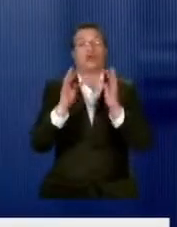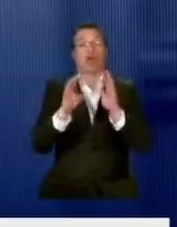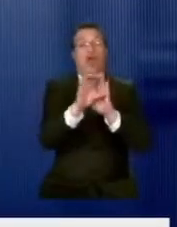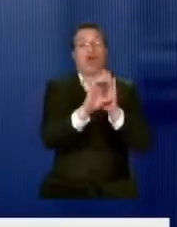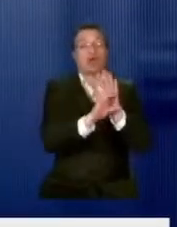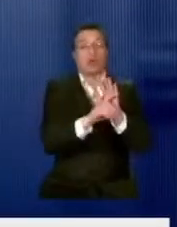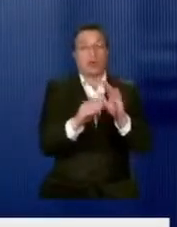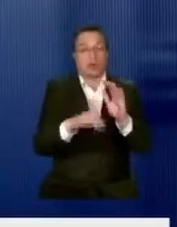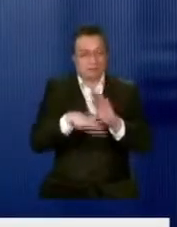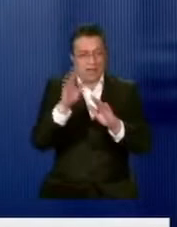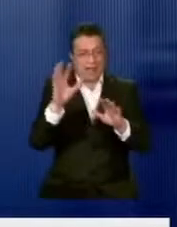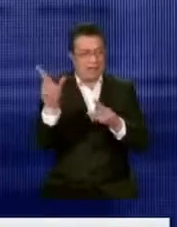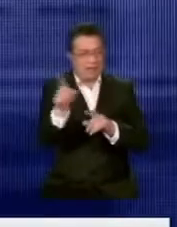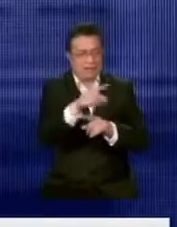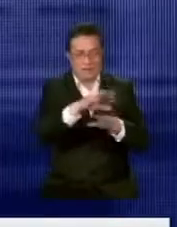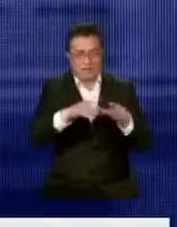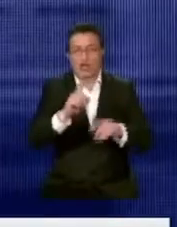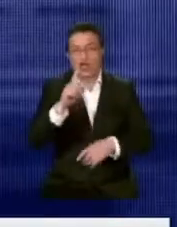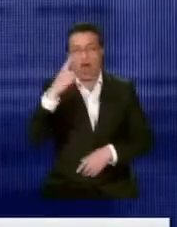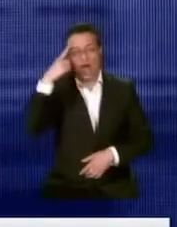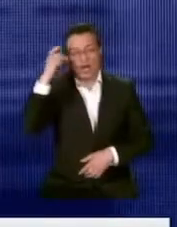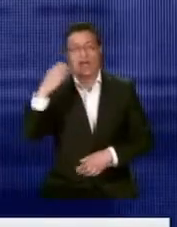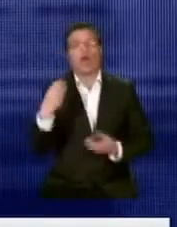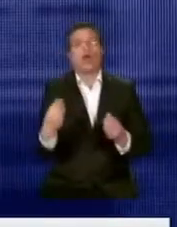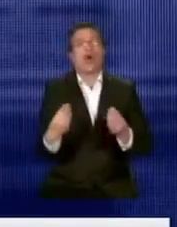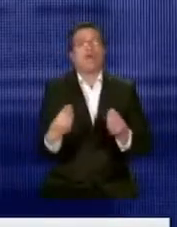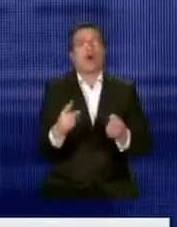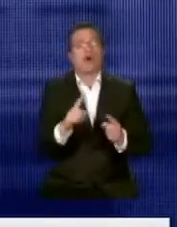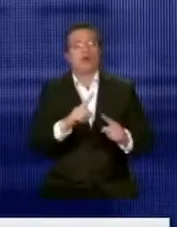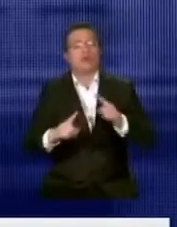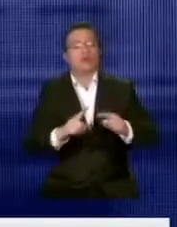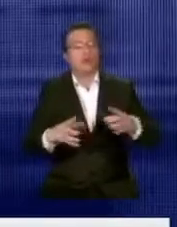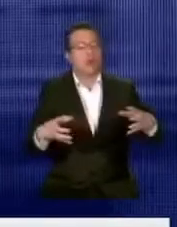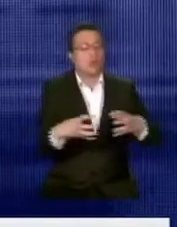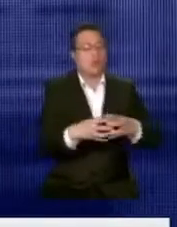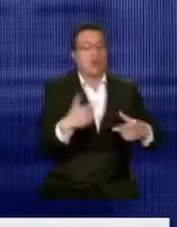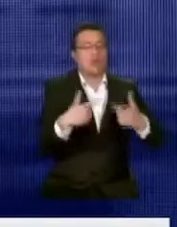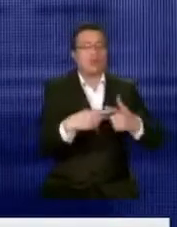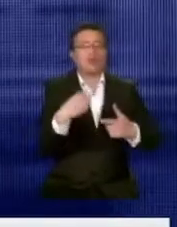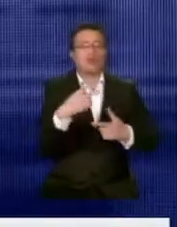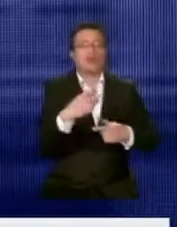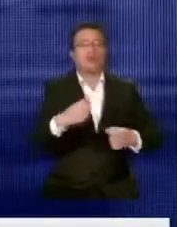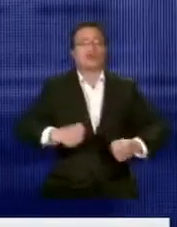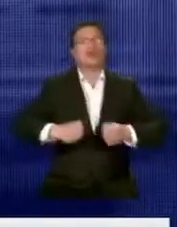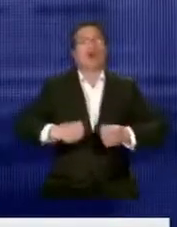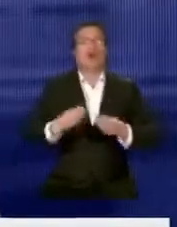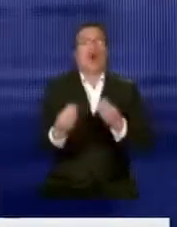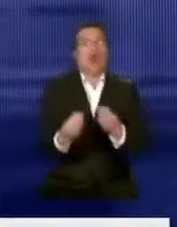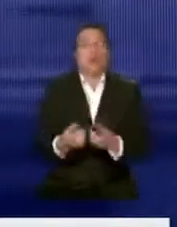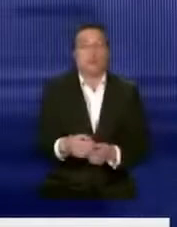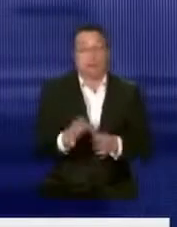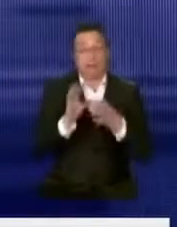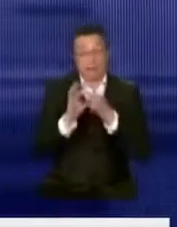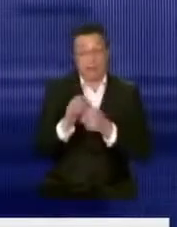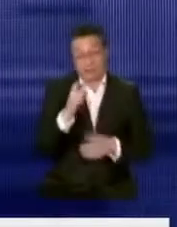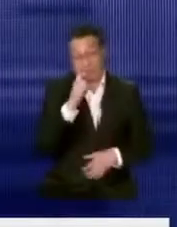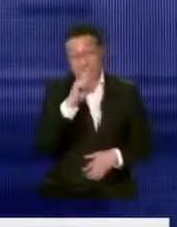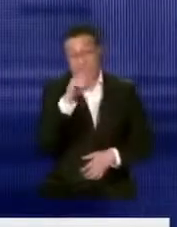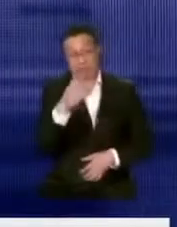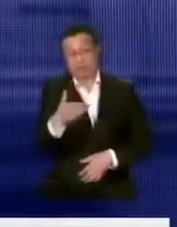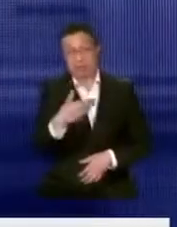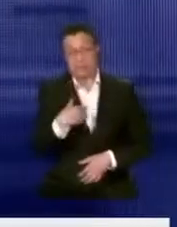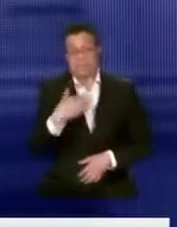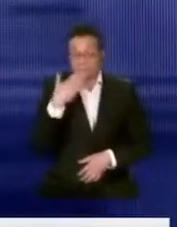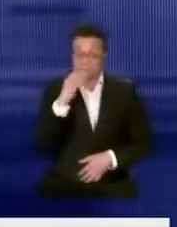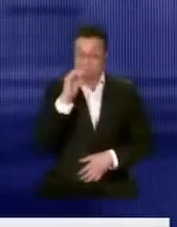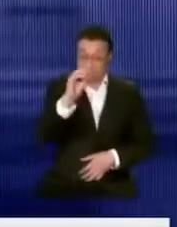amplia mayoría. ¿Cómo se puede conducir una coalición de esa manera? Gracias por tu pregunta, Yasna. Te recuerdo